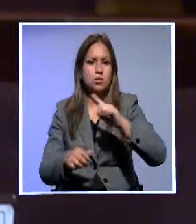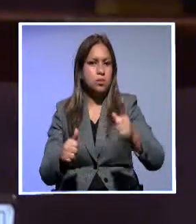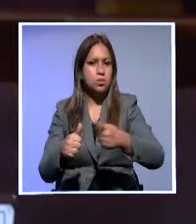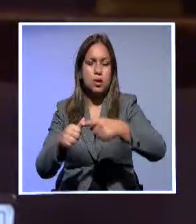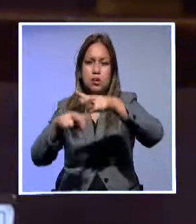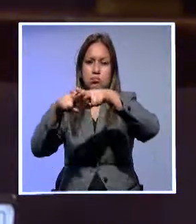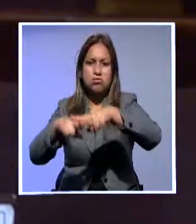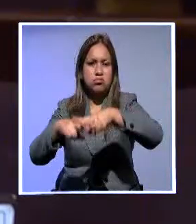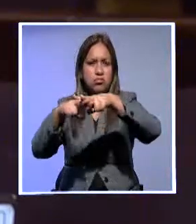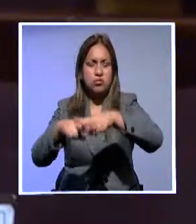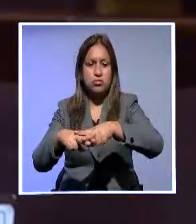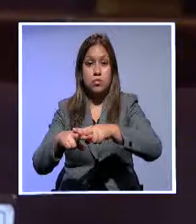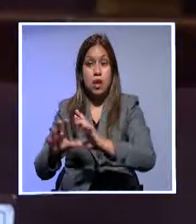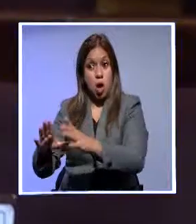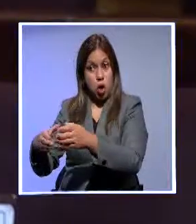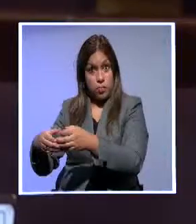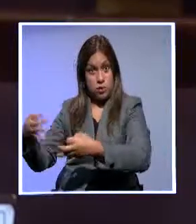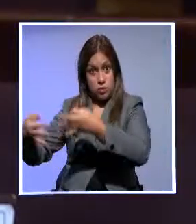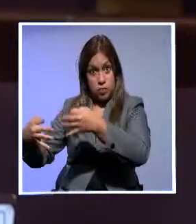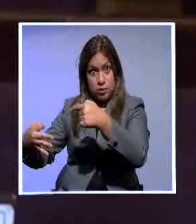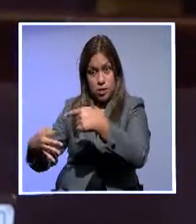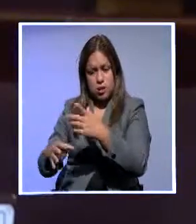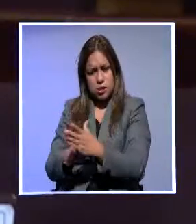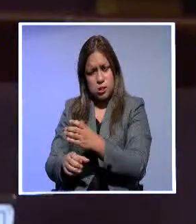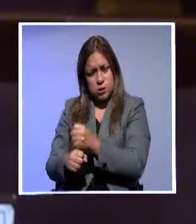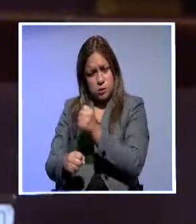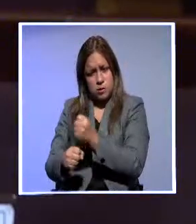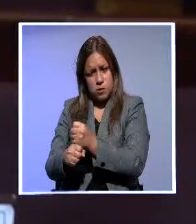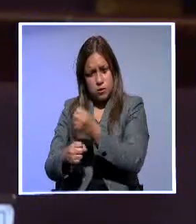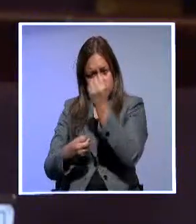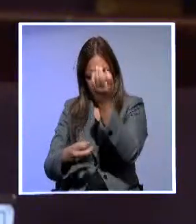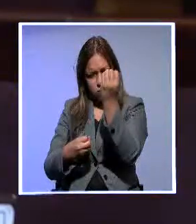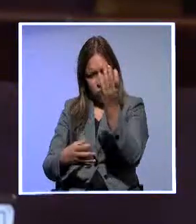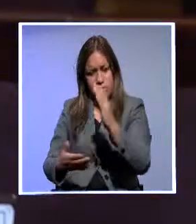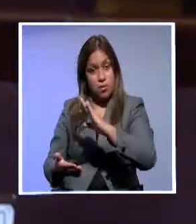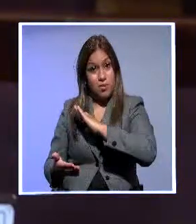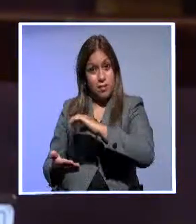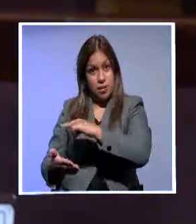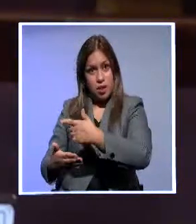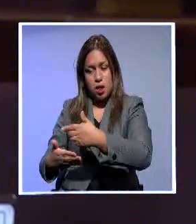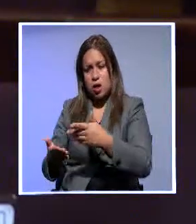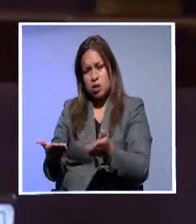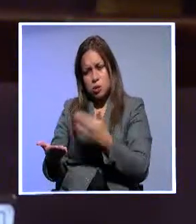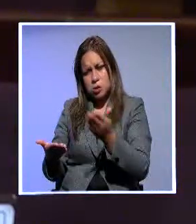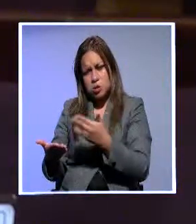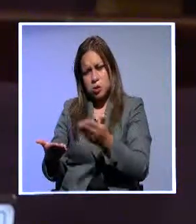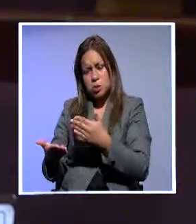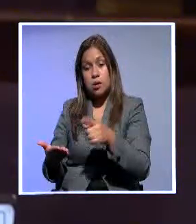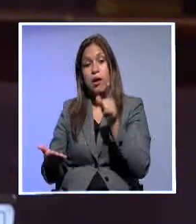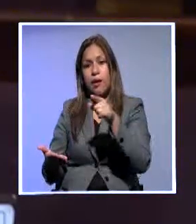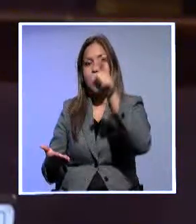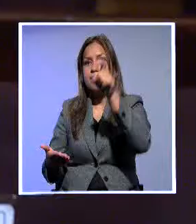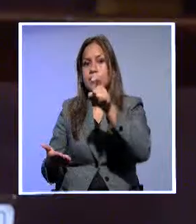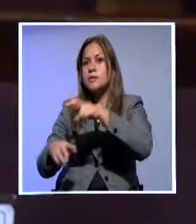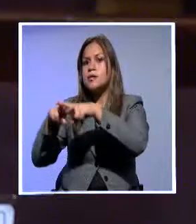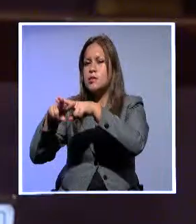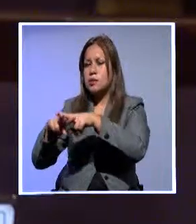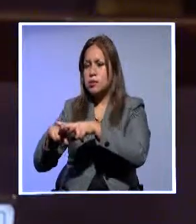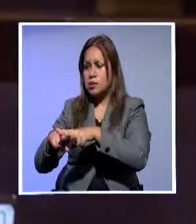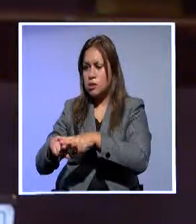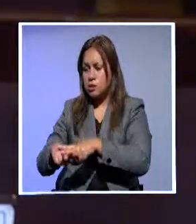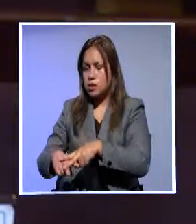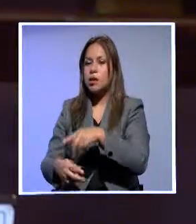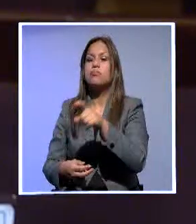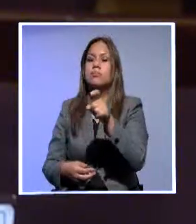el informe de la comisión de justicia y saber a ciencia cierta si es que ese informe daba insumos o tenía